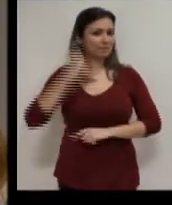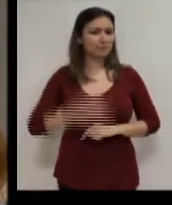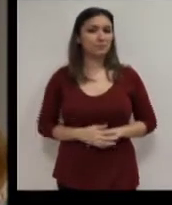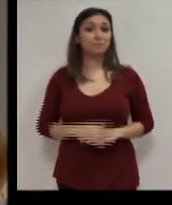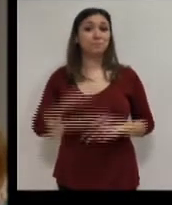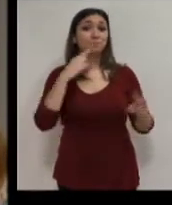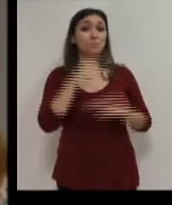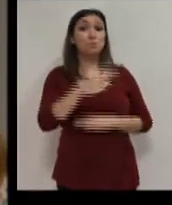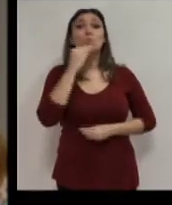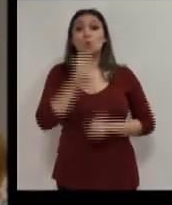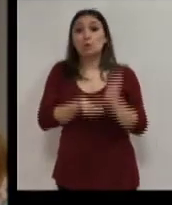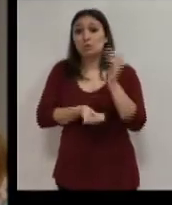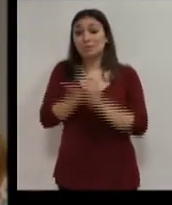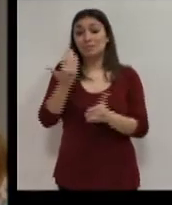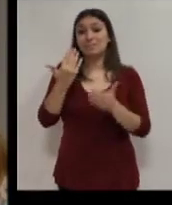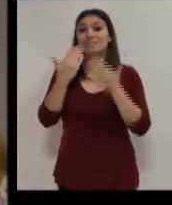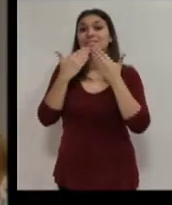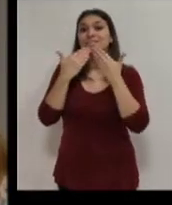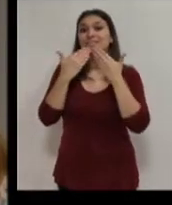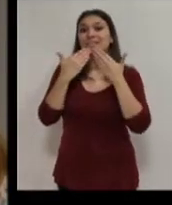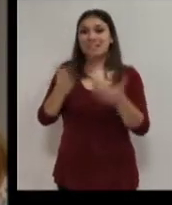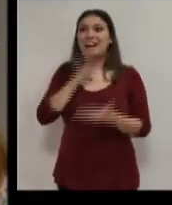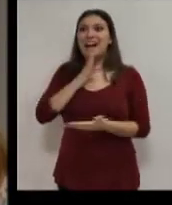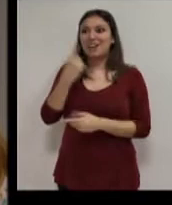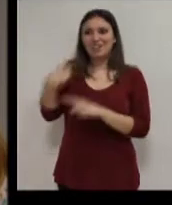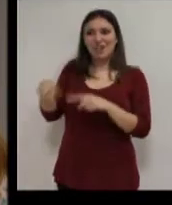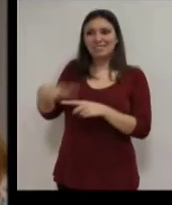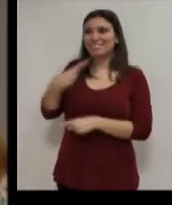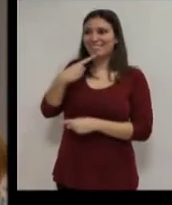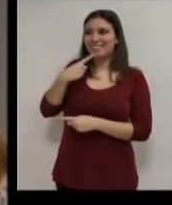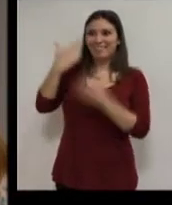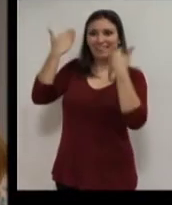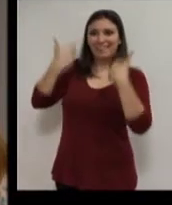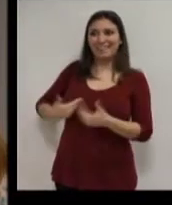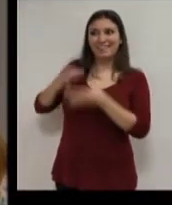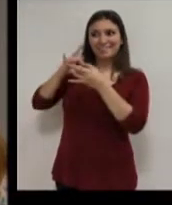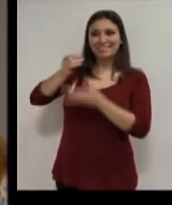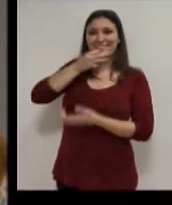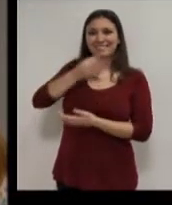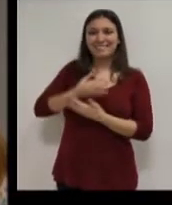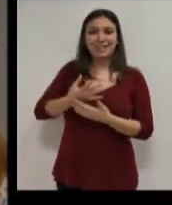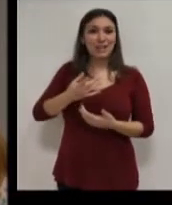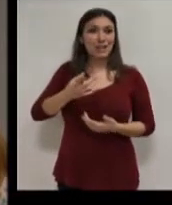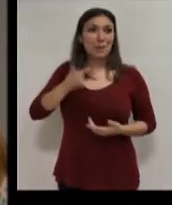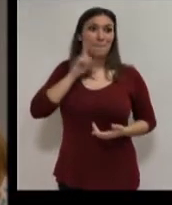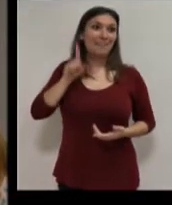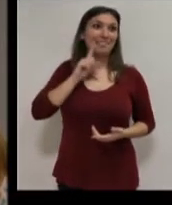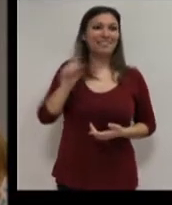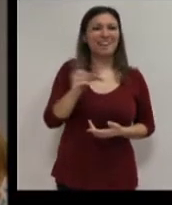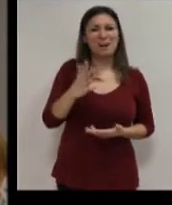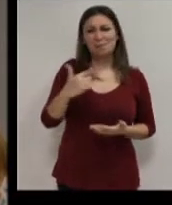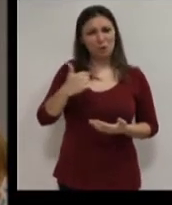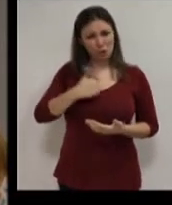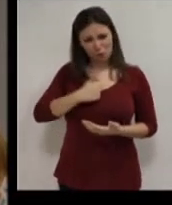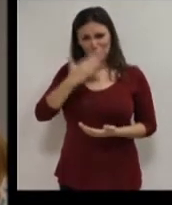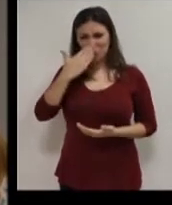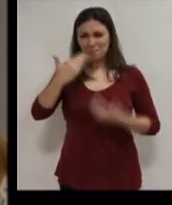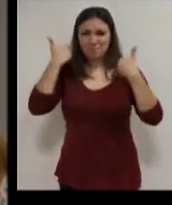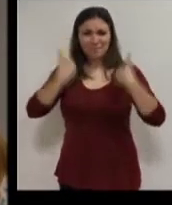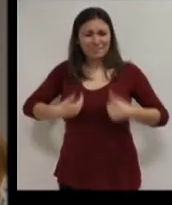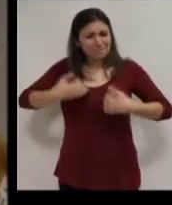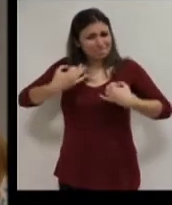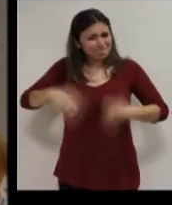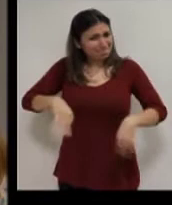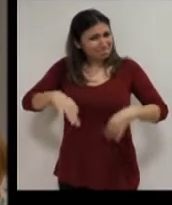transporte. Buenos días, muchísimas gracias por todas las cosas que has dicho, que no serán mentiras,